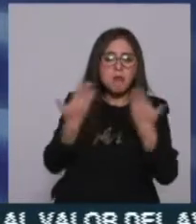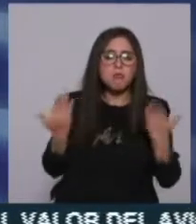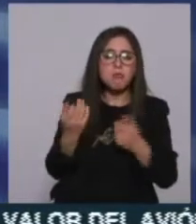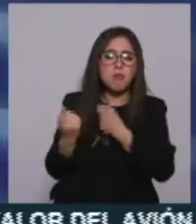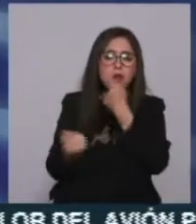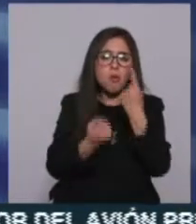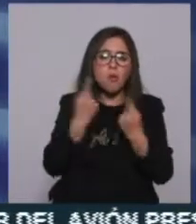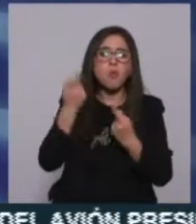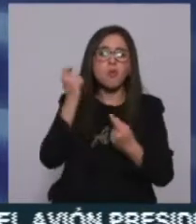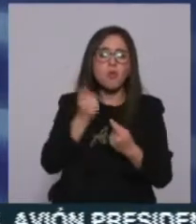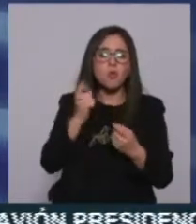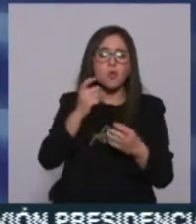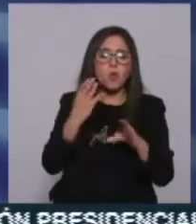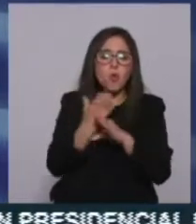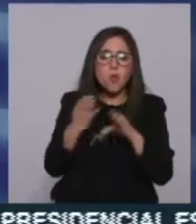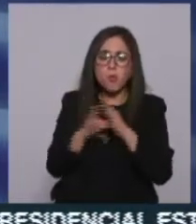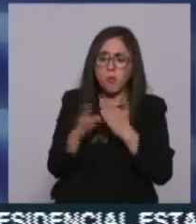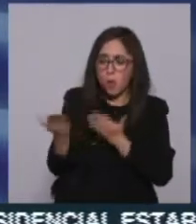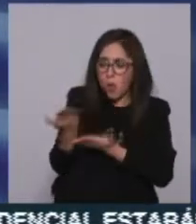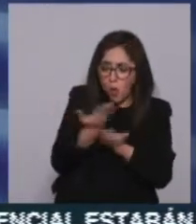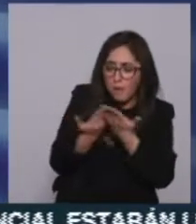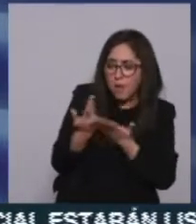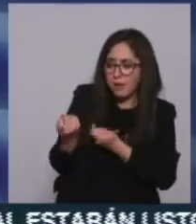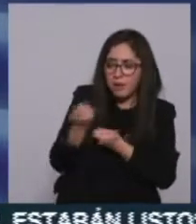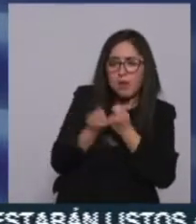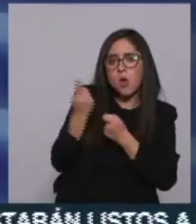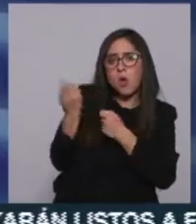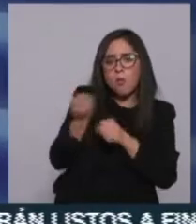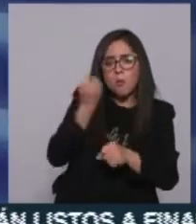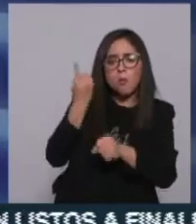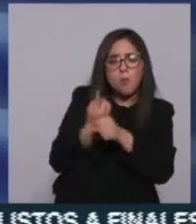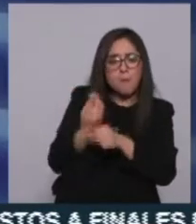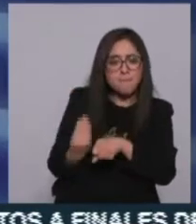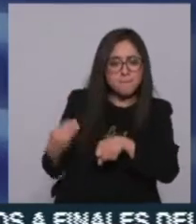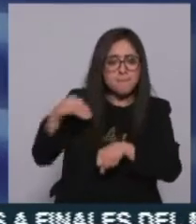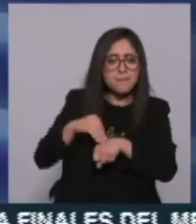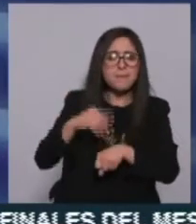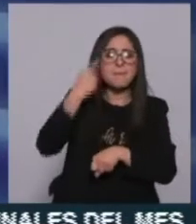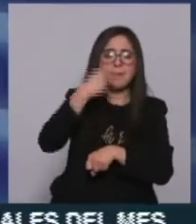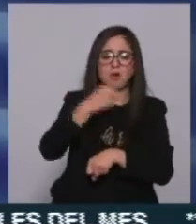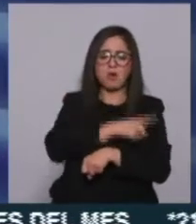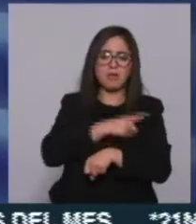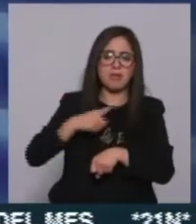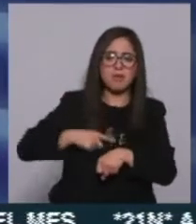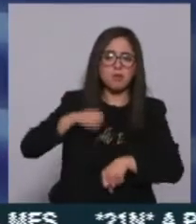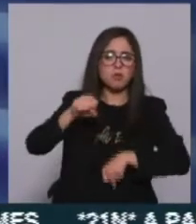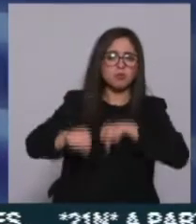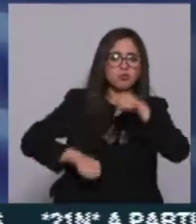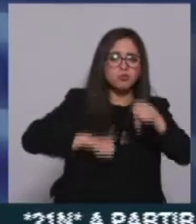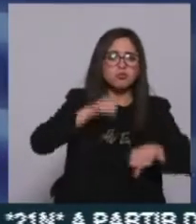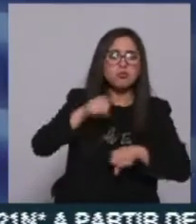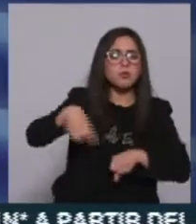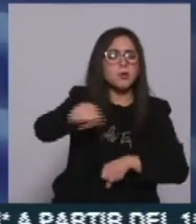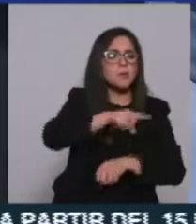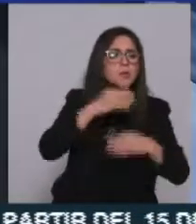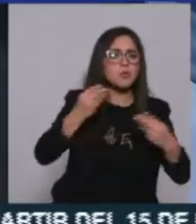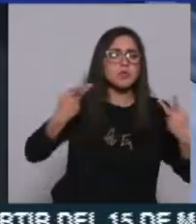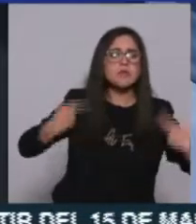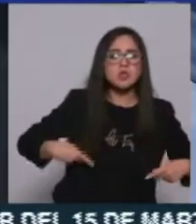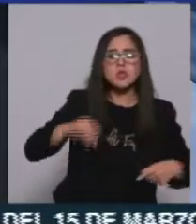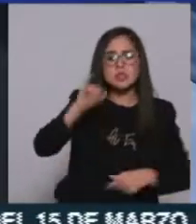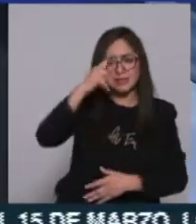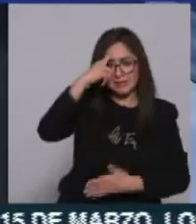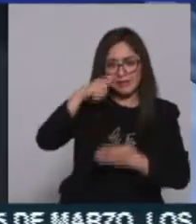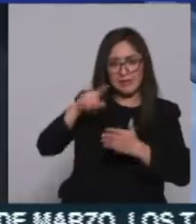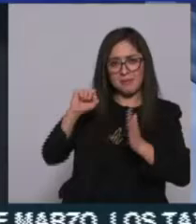compartidos también fue una oferta adicional, pero sin duda hay que mejorar también la calidad para que haya mucha fiabilidad del sistema. Y además